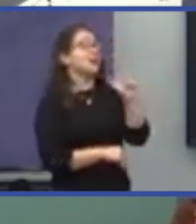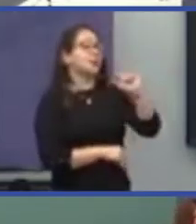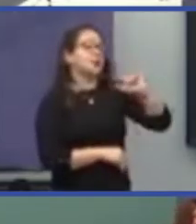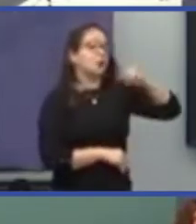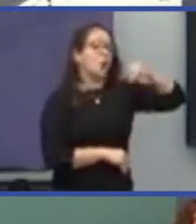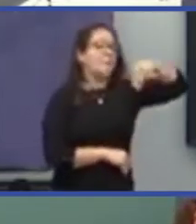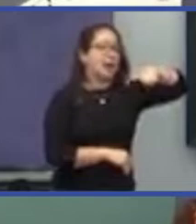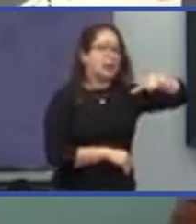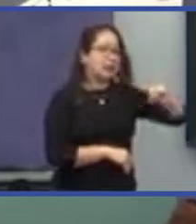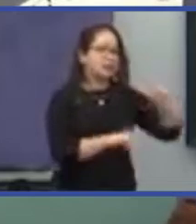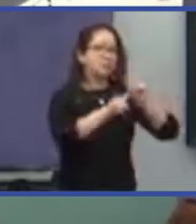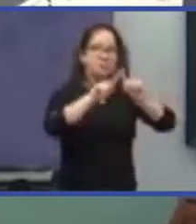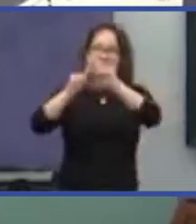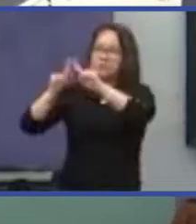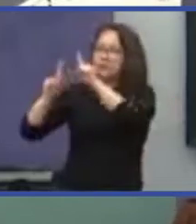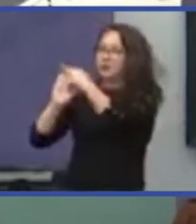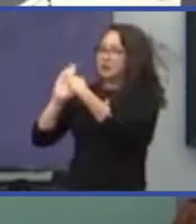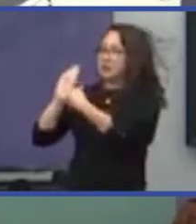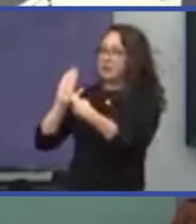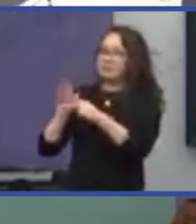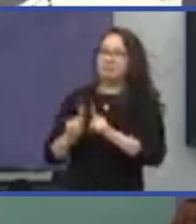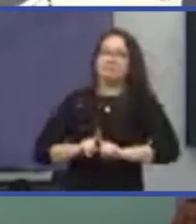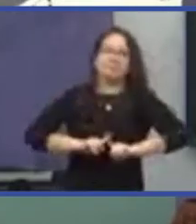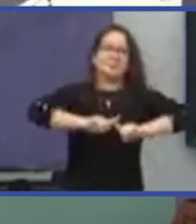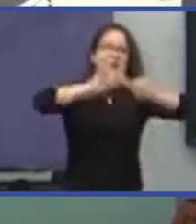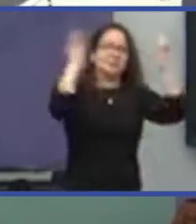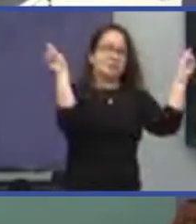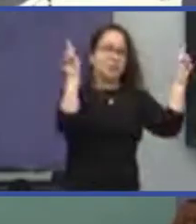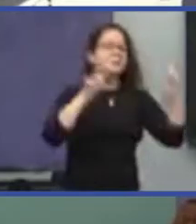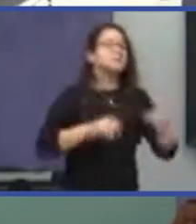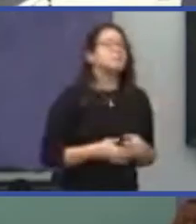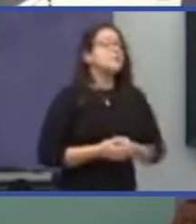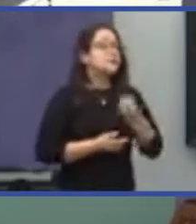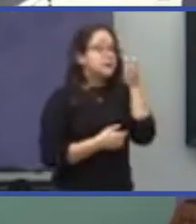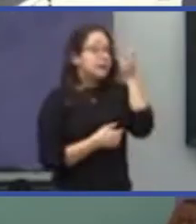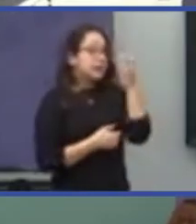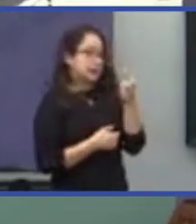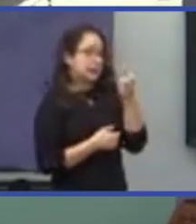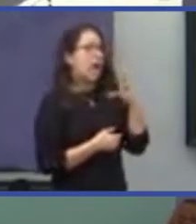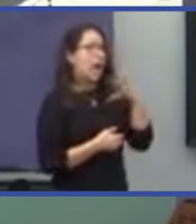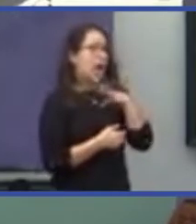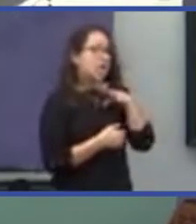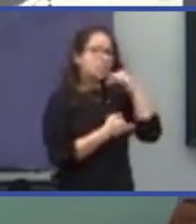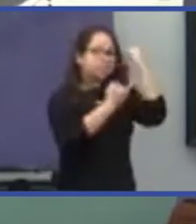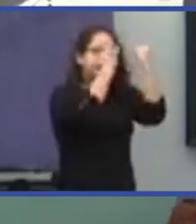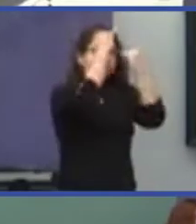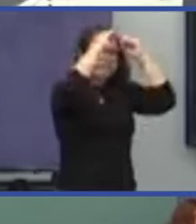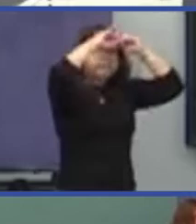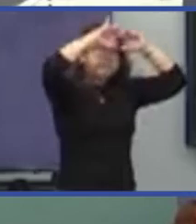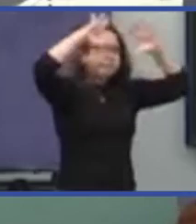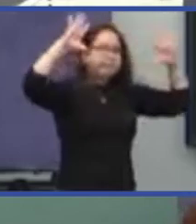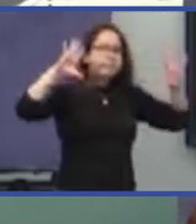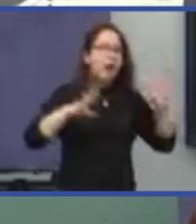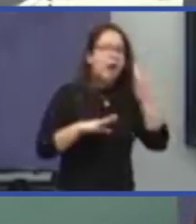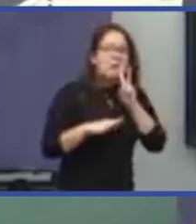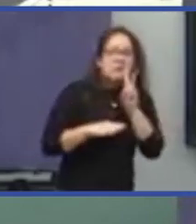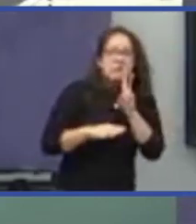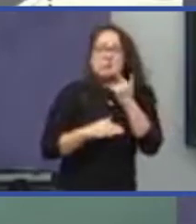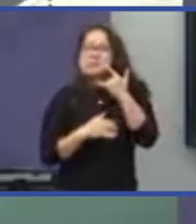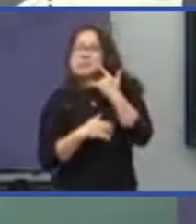las reglas de nuestro mundo. Dentro de estos mundos se plantean acertijos que los matemáticos